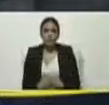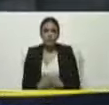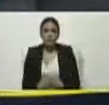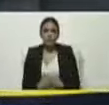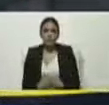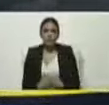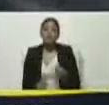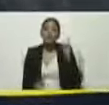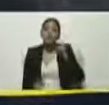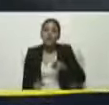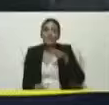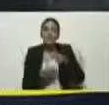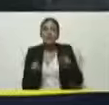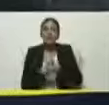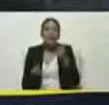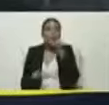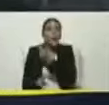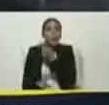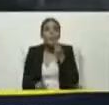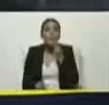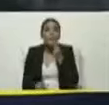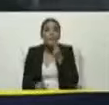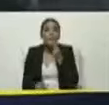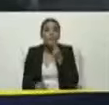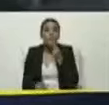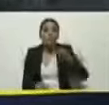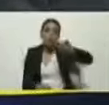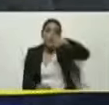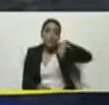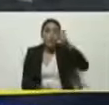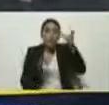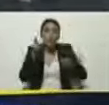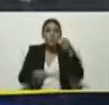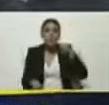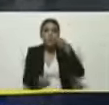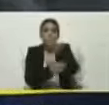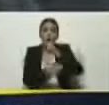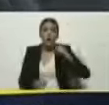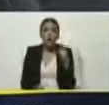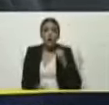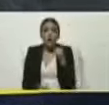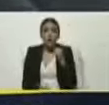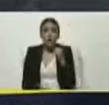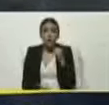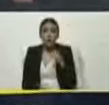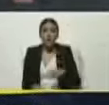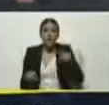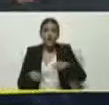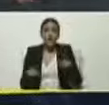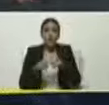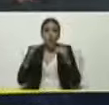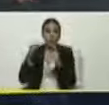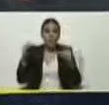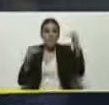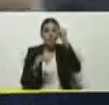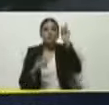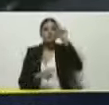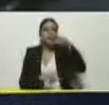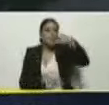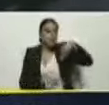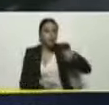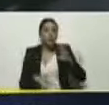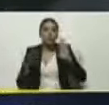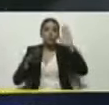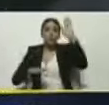tiene que ser un compromiso de quienes hoy se gradúan y de los que hoy ascienden. Ante